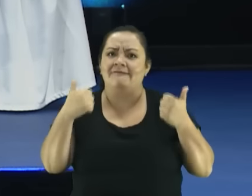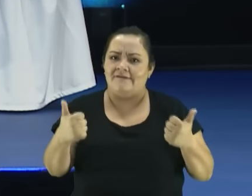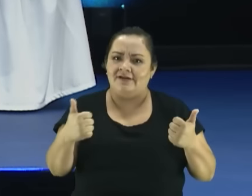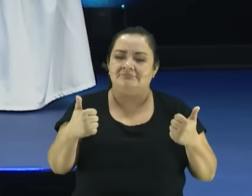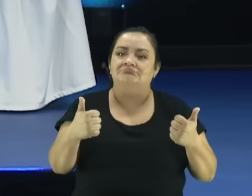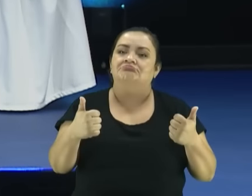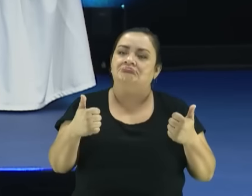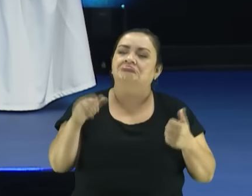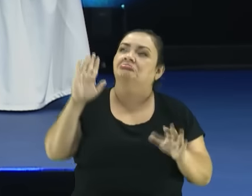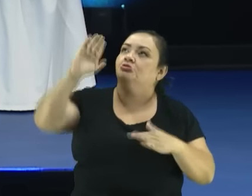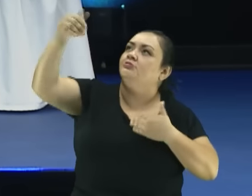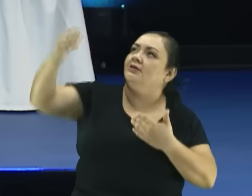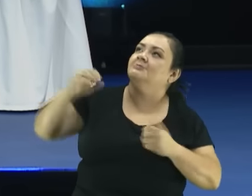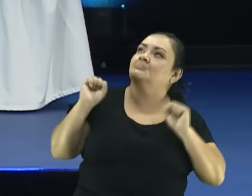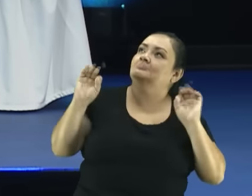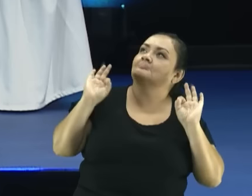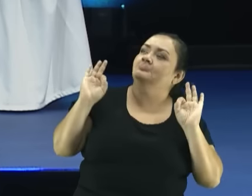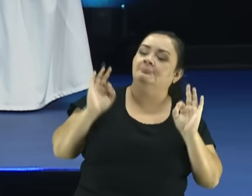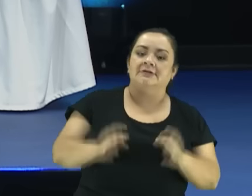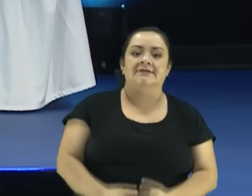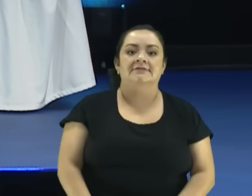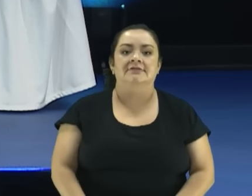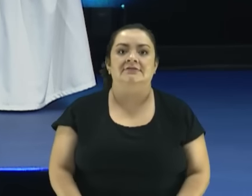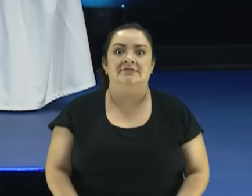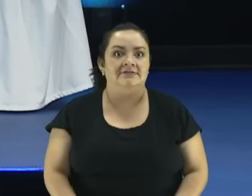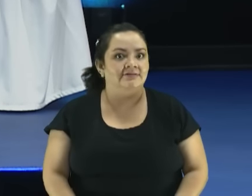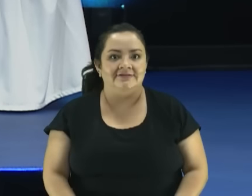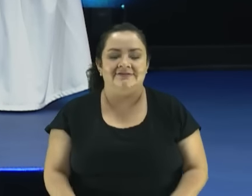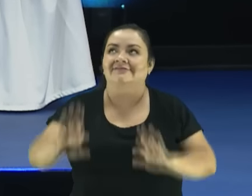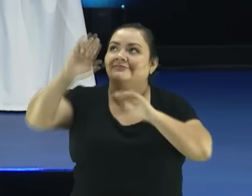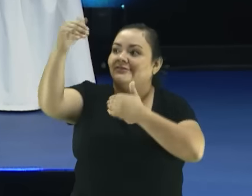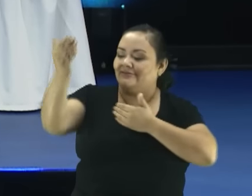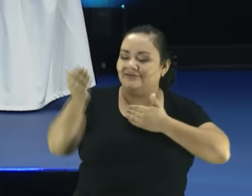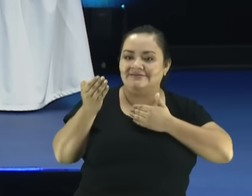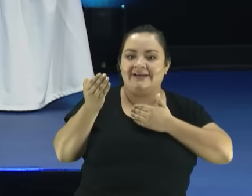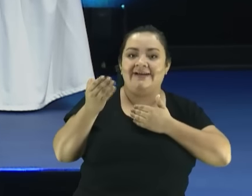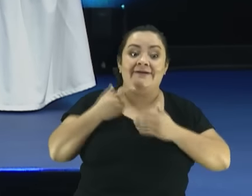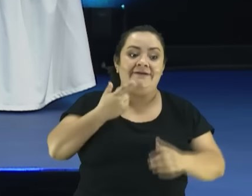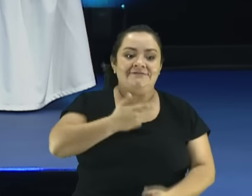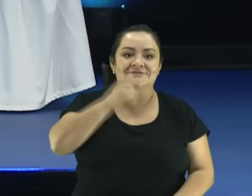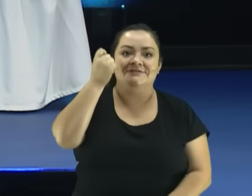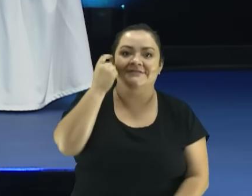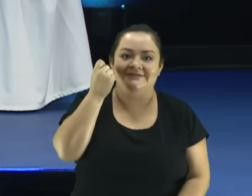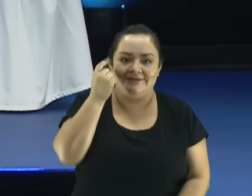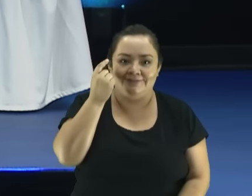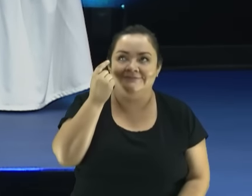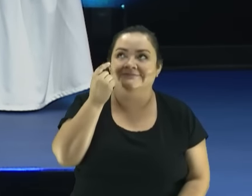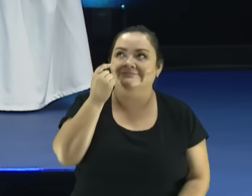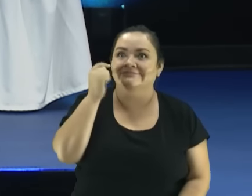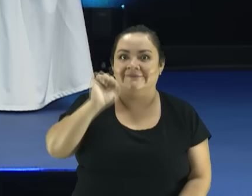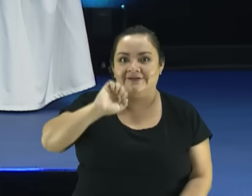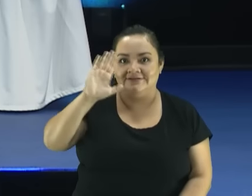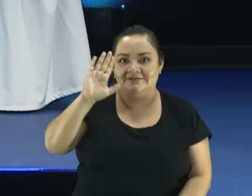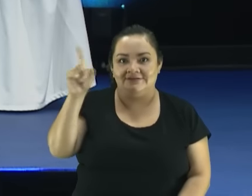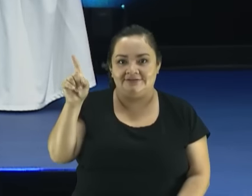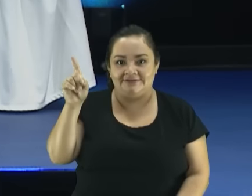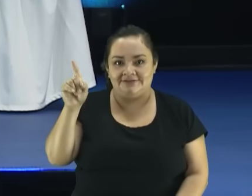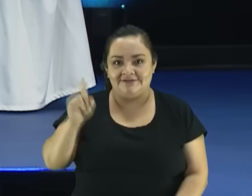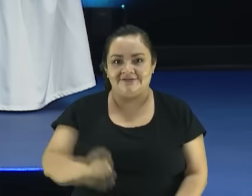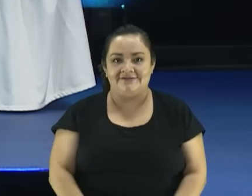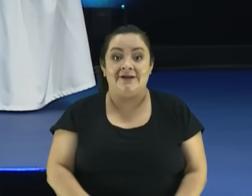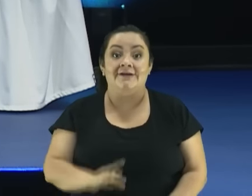es soberana la gracia de Dios es para el que entiende la gracia es algo tonto lo que